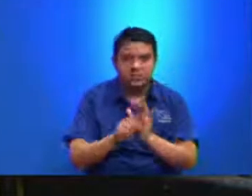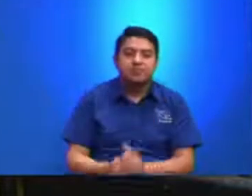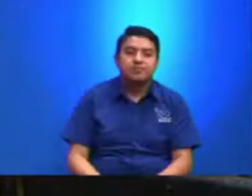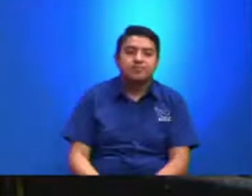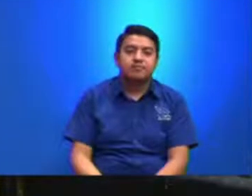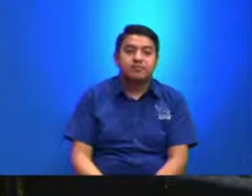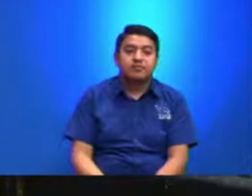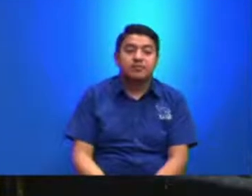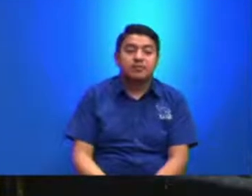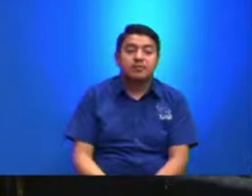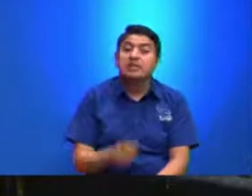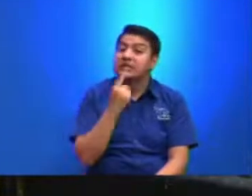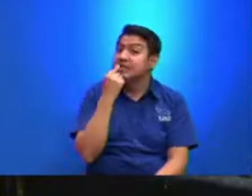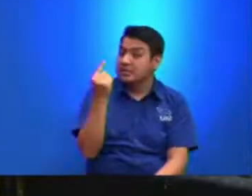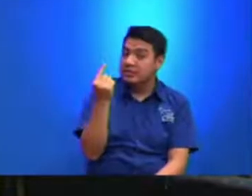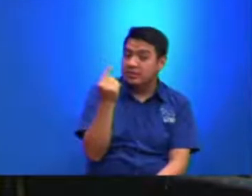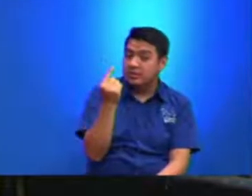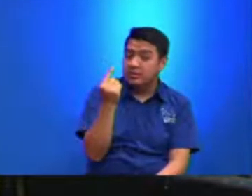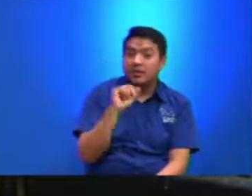Dice que el que probó